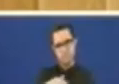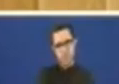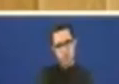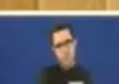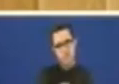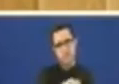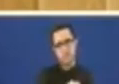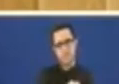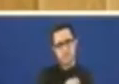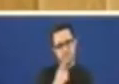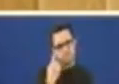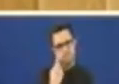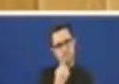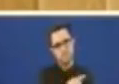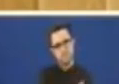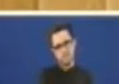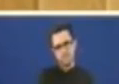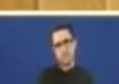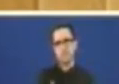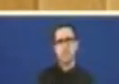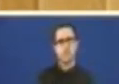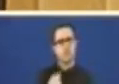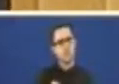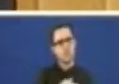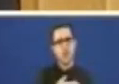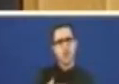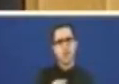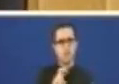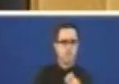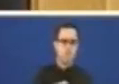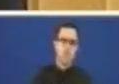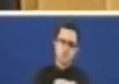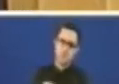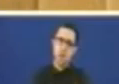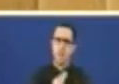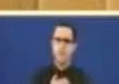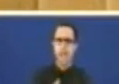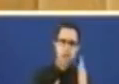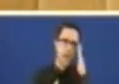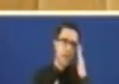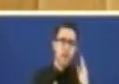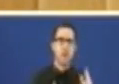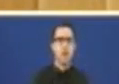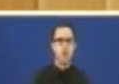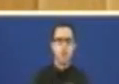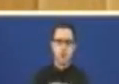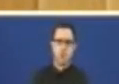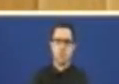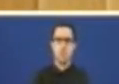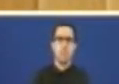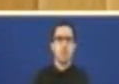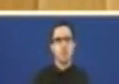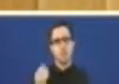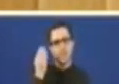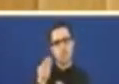a chegar a esa unanimidade, a ese consenso. Mañán chegaremos a ese consenso, pero penso que tamén aquí